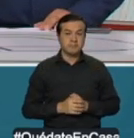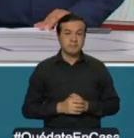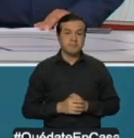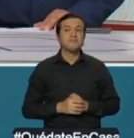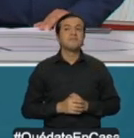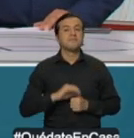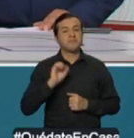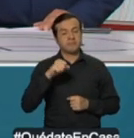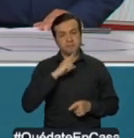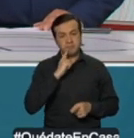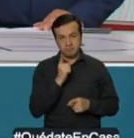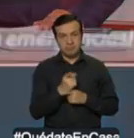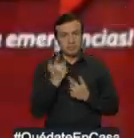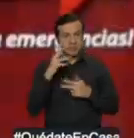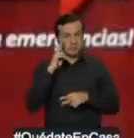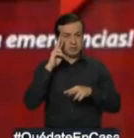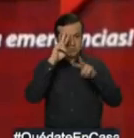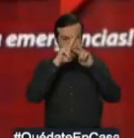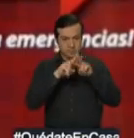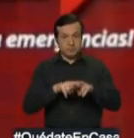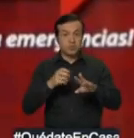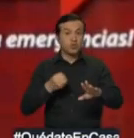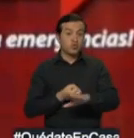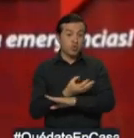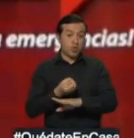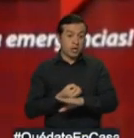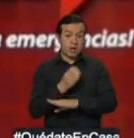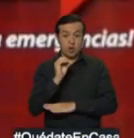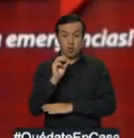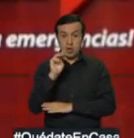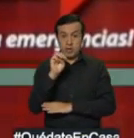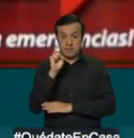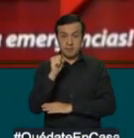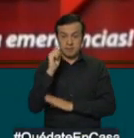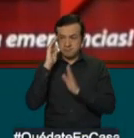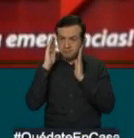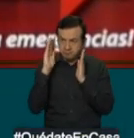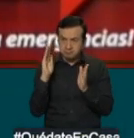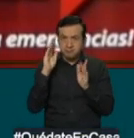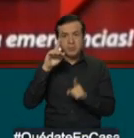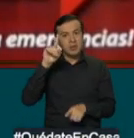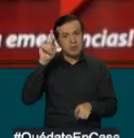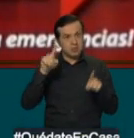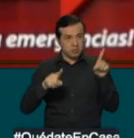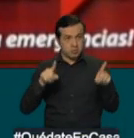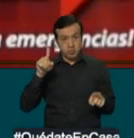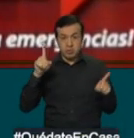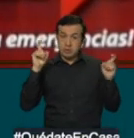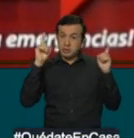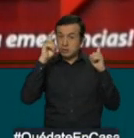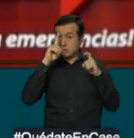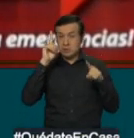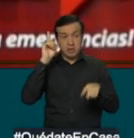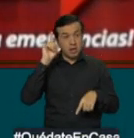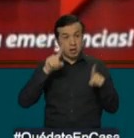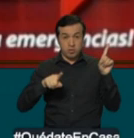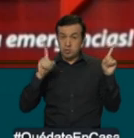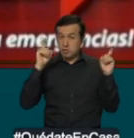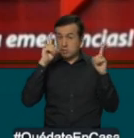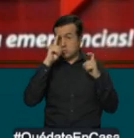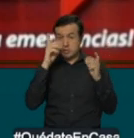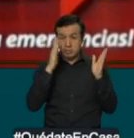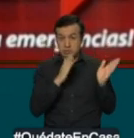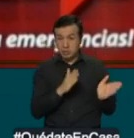si fabricio hemos revisado estas recomendaciones se están tomando en cuenta algunas son muy difíciles de lograr o de